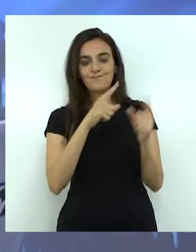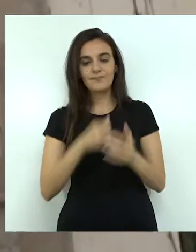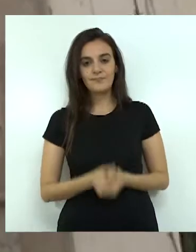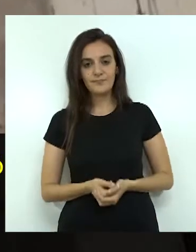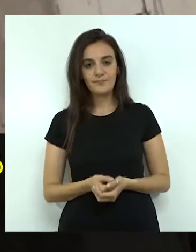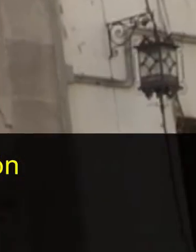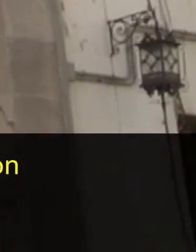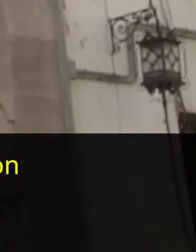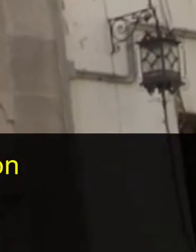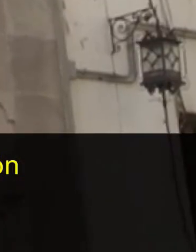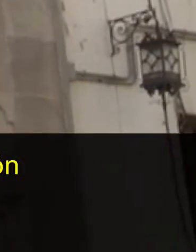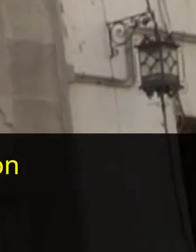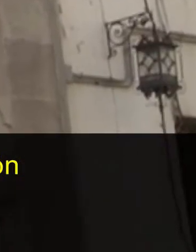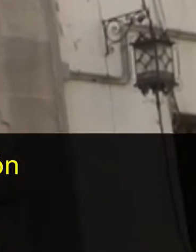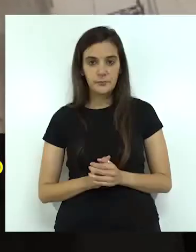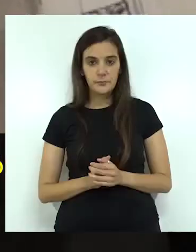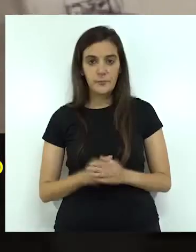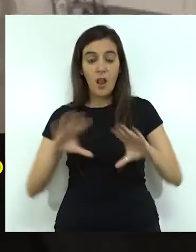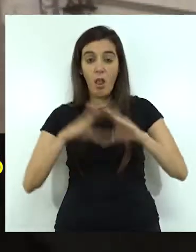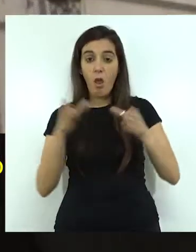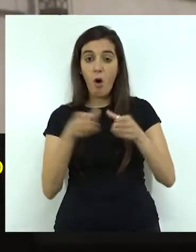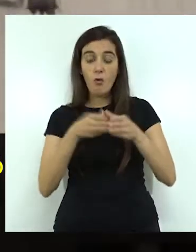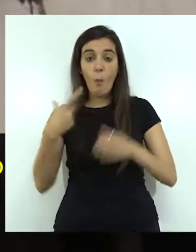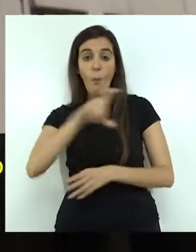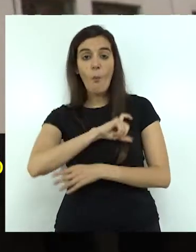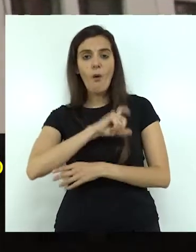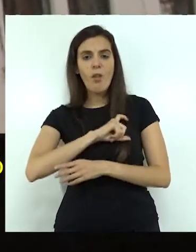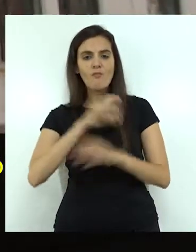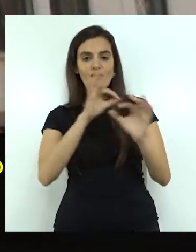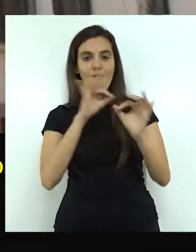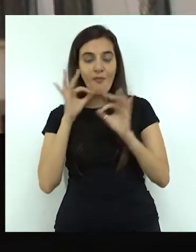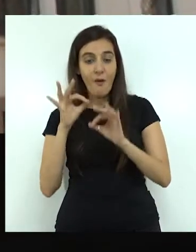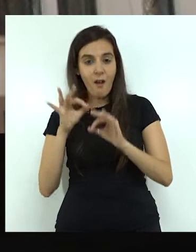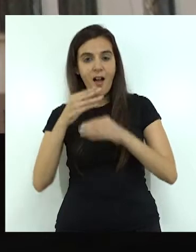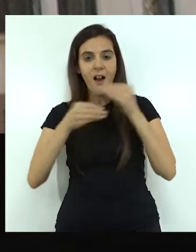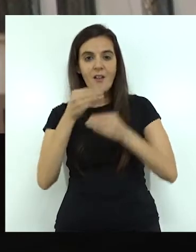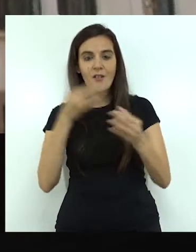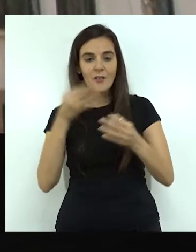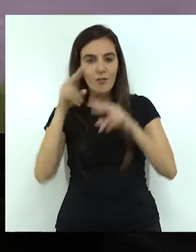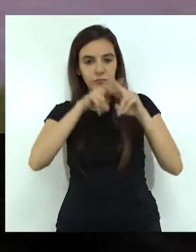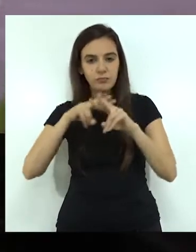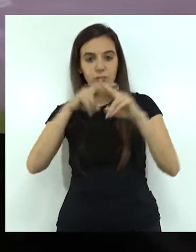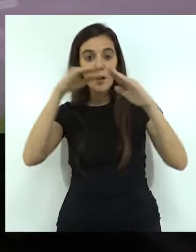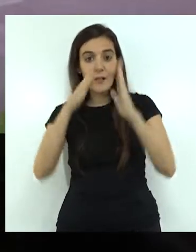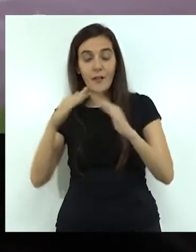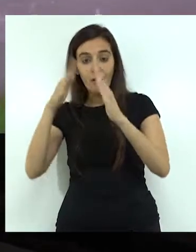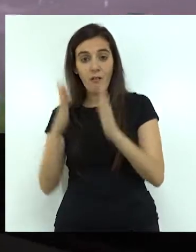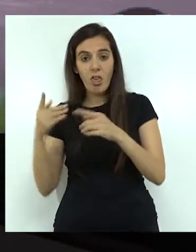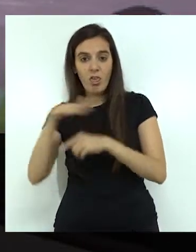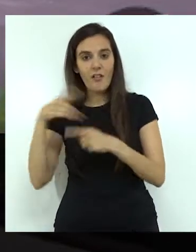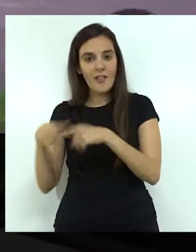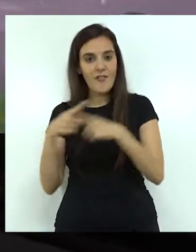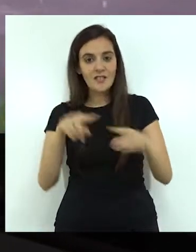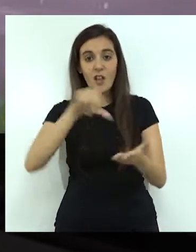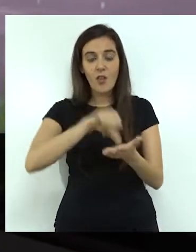la operación policial se ha concretado en la realización de varios registros domiciliarios en diversas zonas de la ciudad tales como las barriadas de